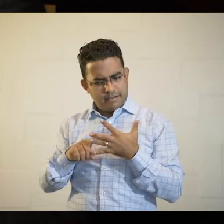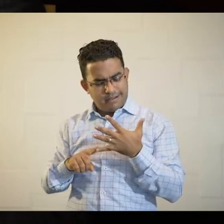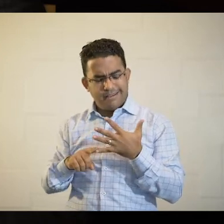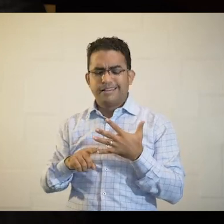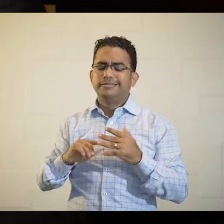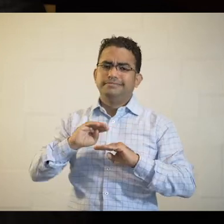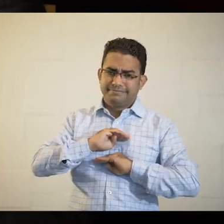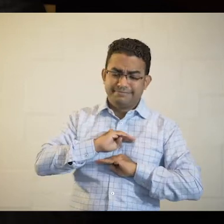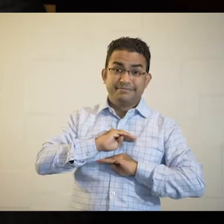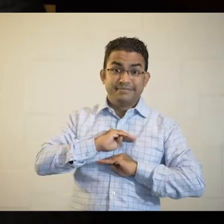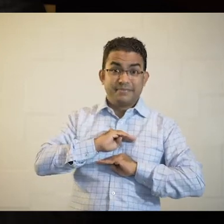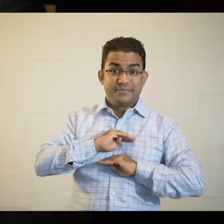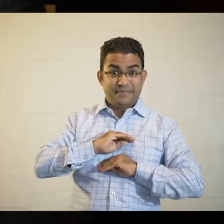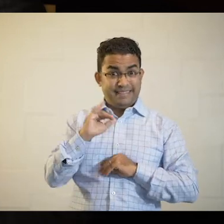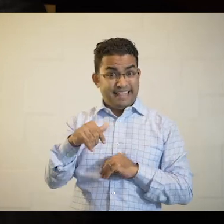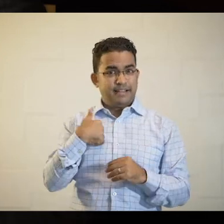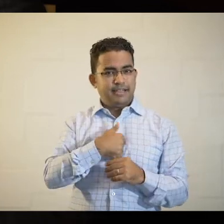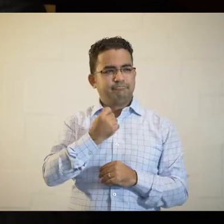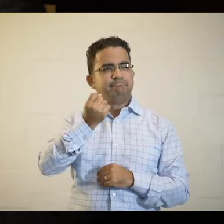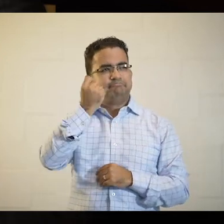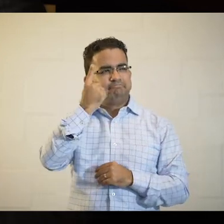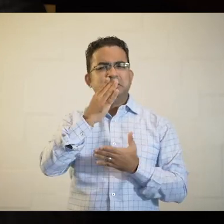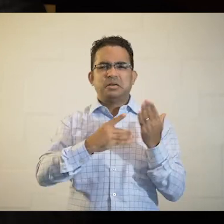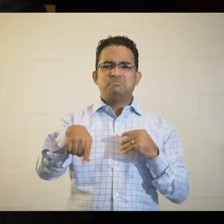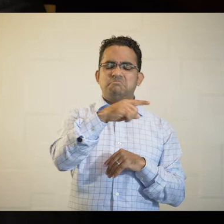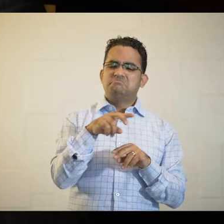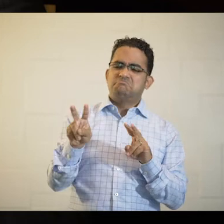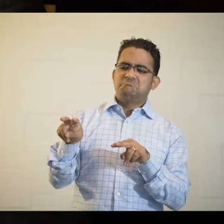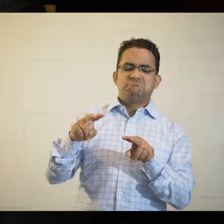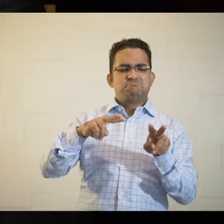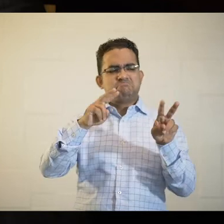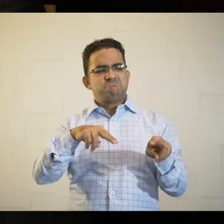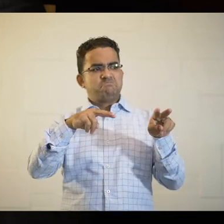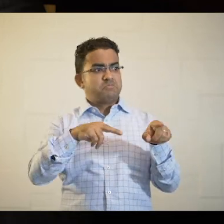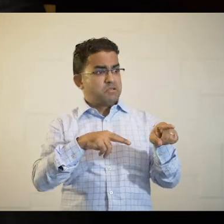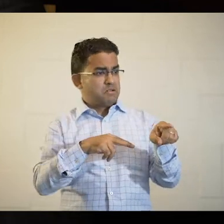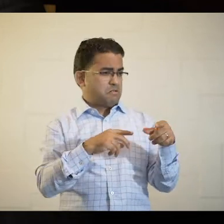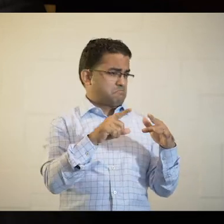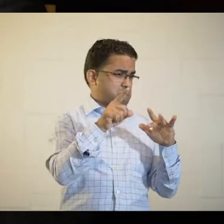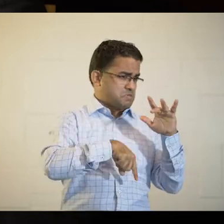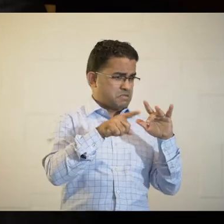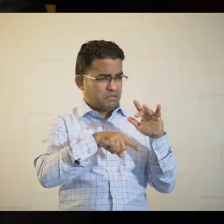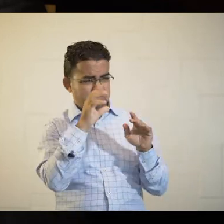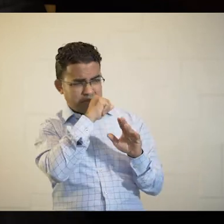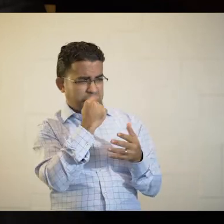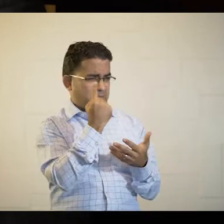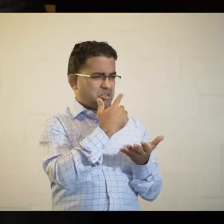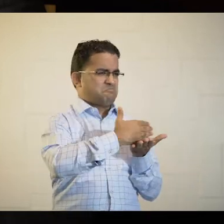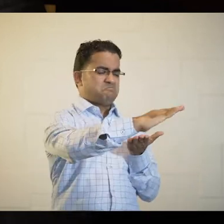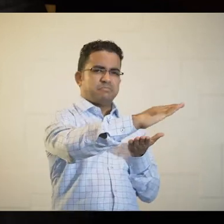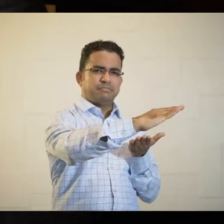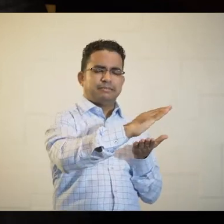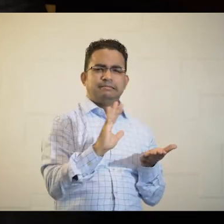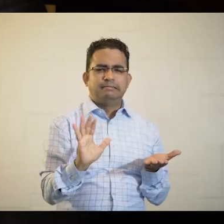se entiende que haya un cierto rechazo a todo aquello que no esté completo. Que le falte algo. Así vemos gente